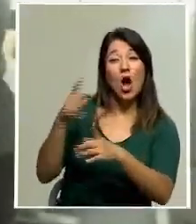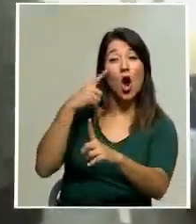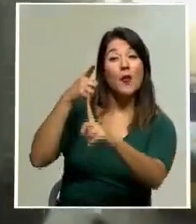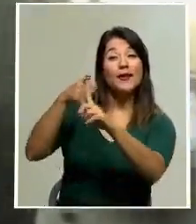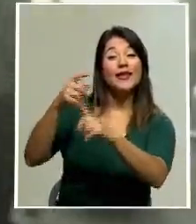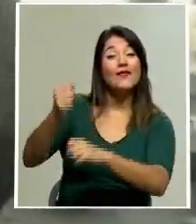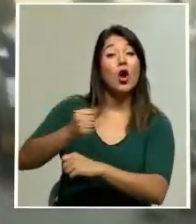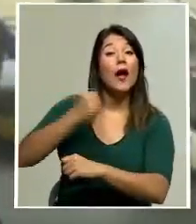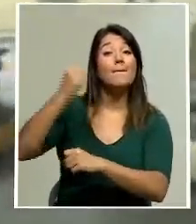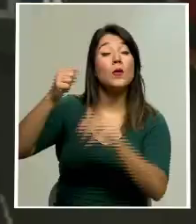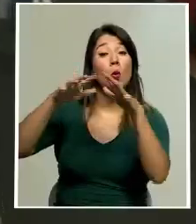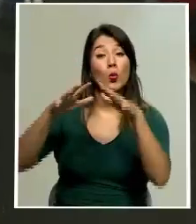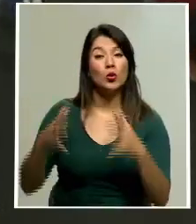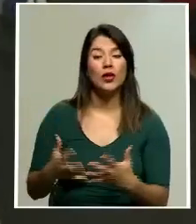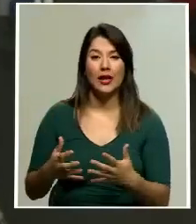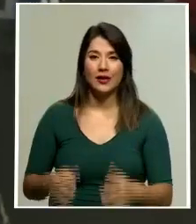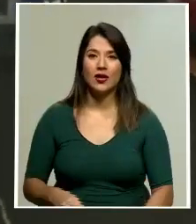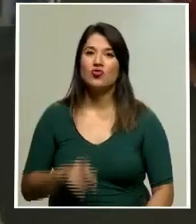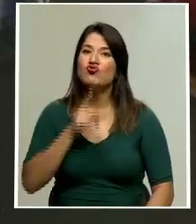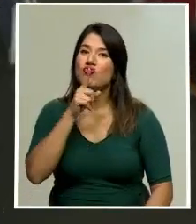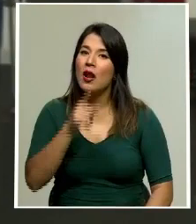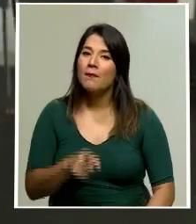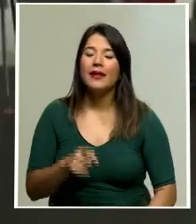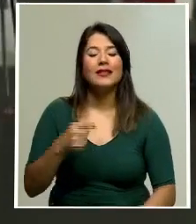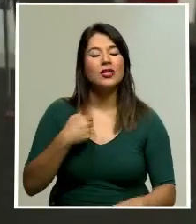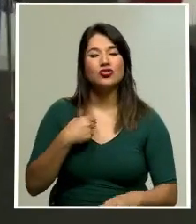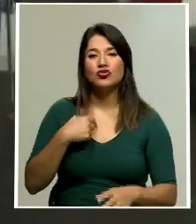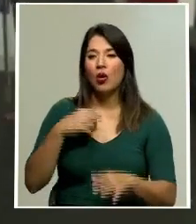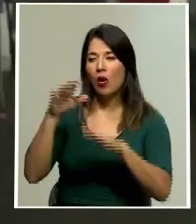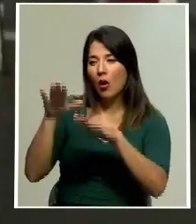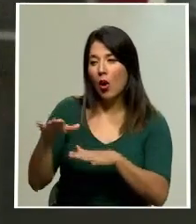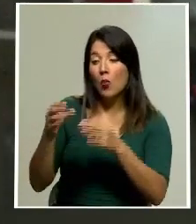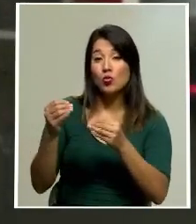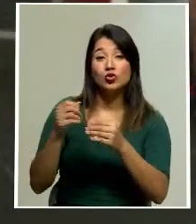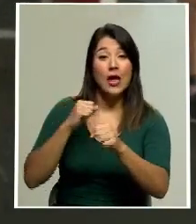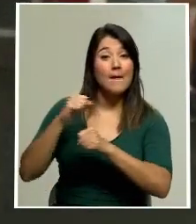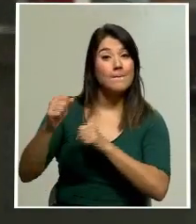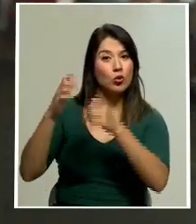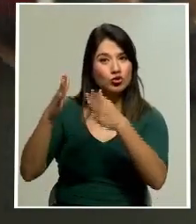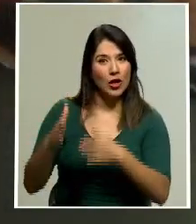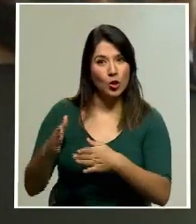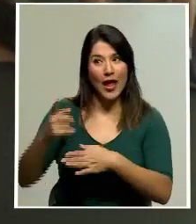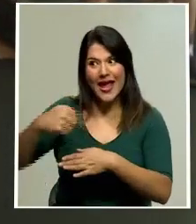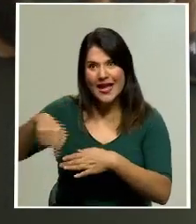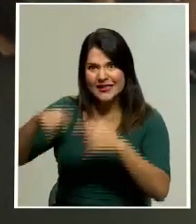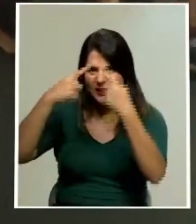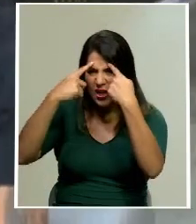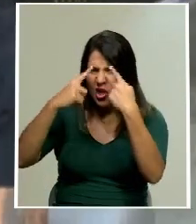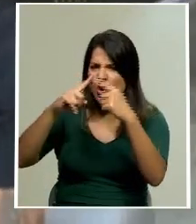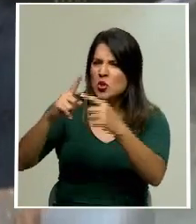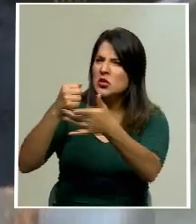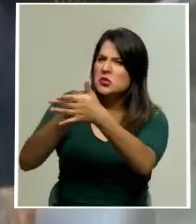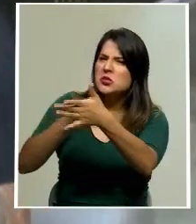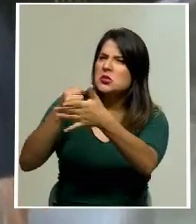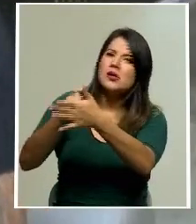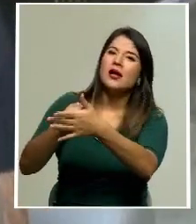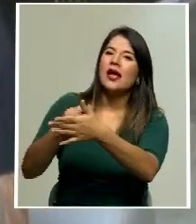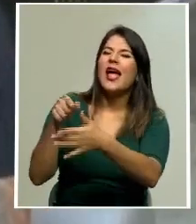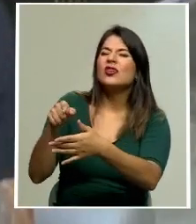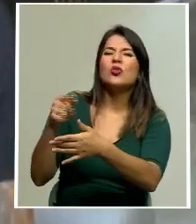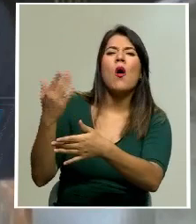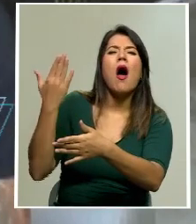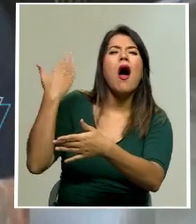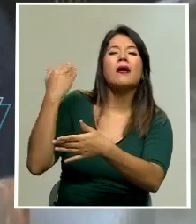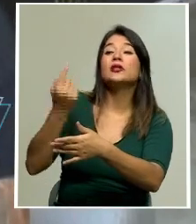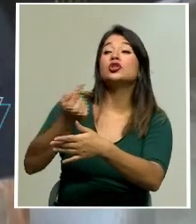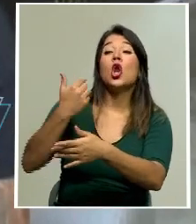en esta etapa. La verdad, admiro muchas boxeadoras. Ellas se han logrado abrir paso en una industria que normalmente es masculina, ¿verdad? Pero sin embargo, creo que